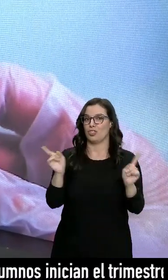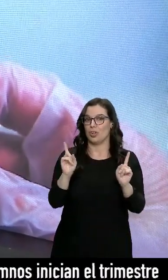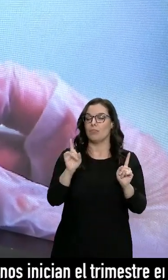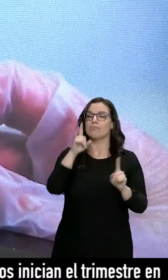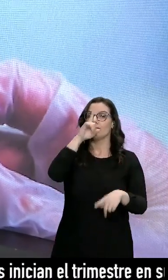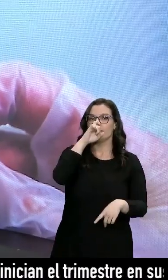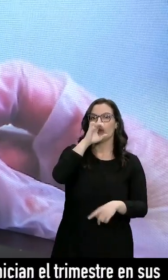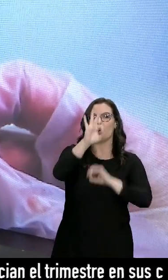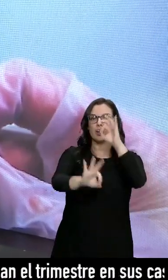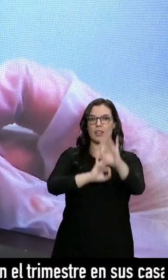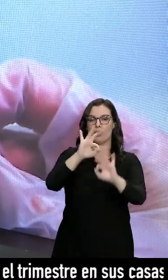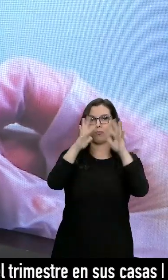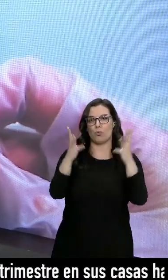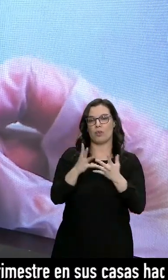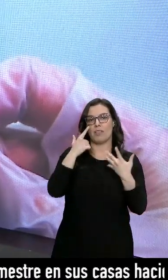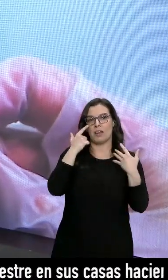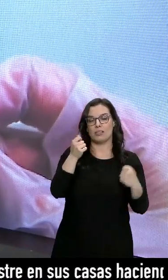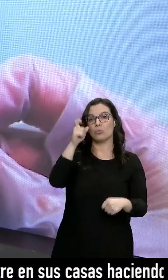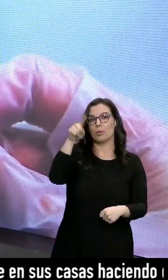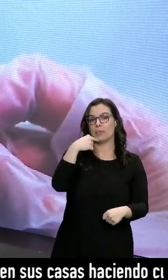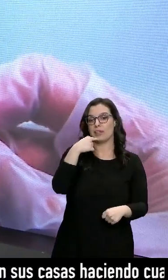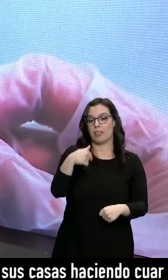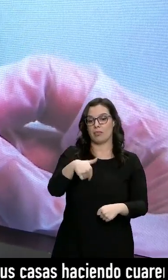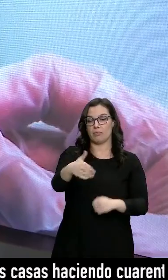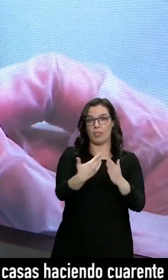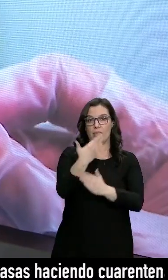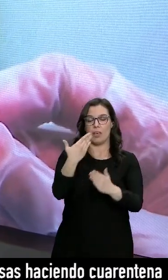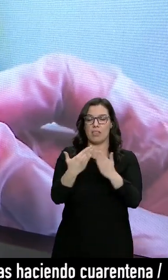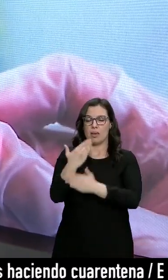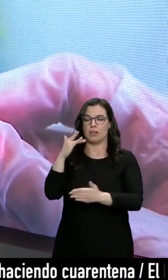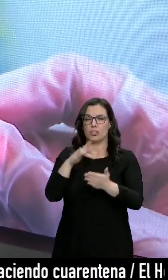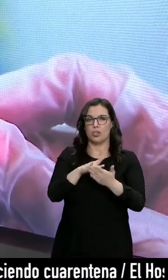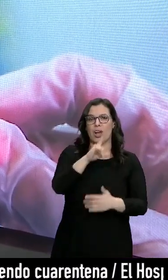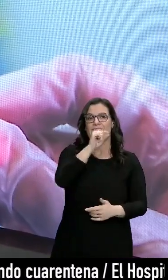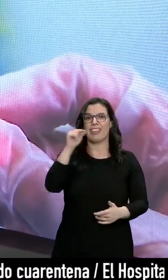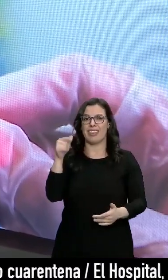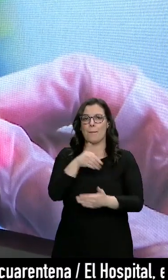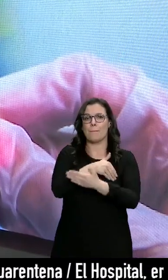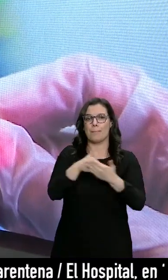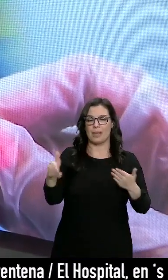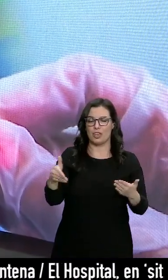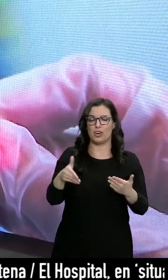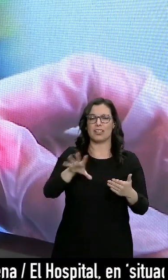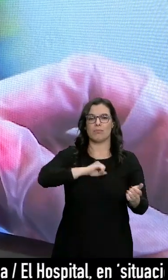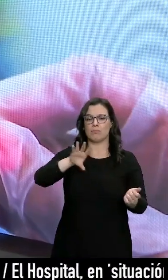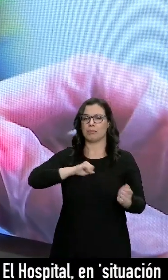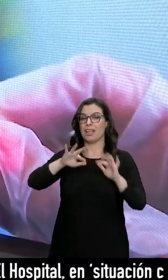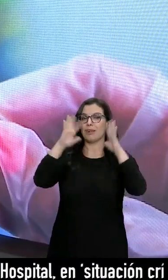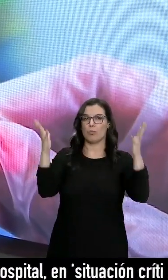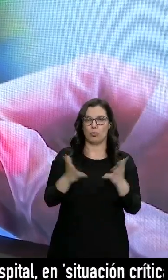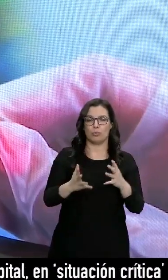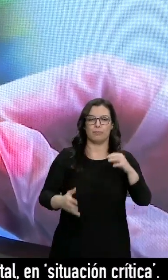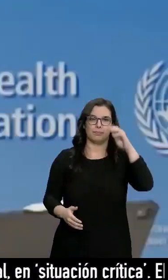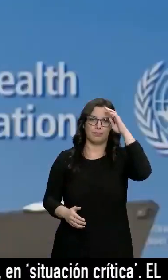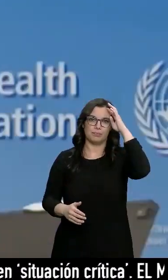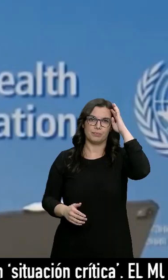Mundial de la Salud, donde también se anticipa que estos días se van a superar los 100 millones de contagios en todo el mundo.